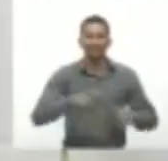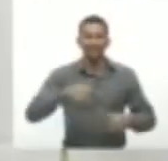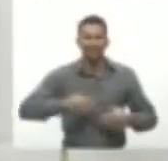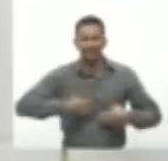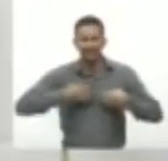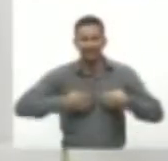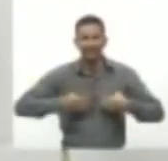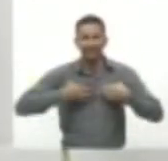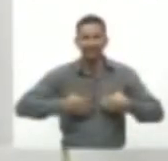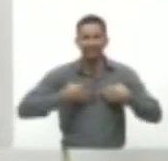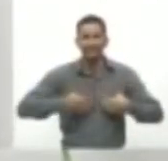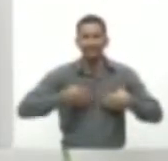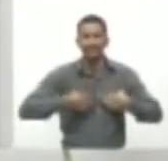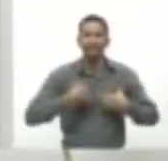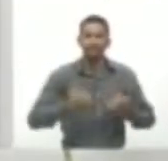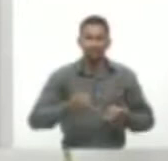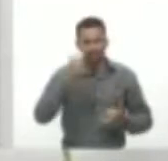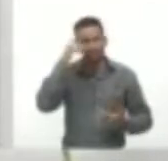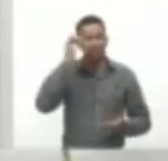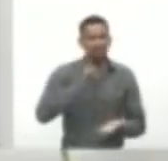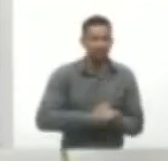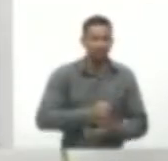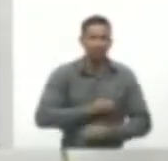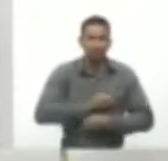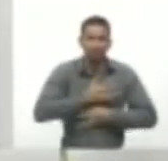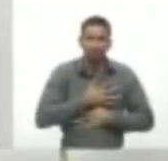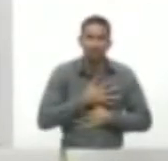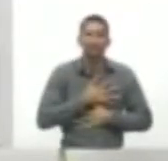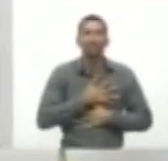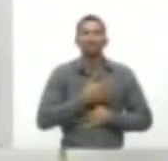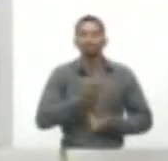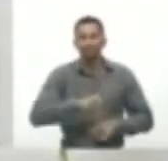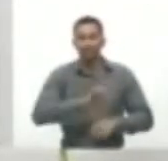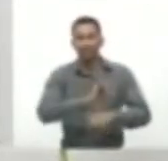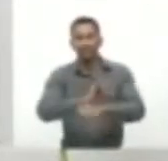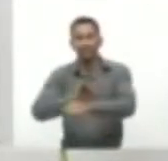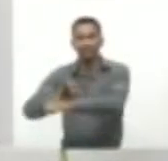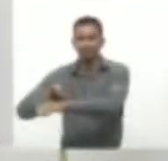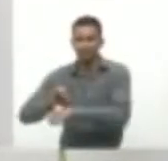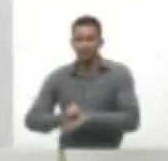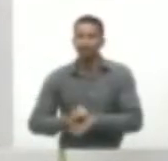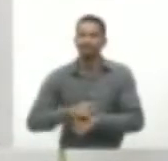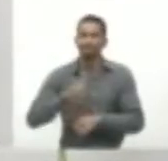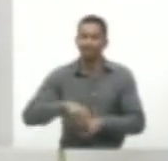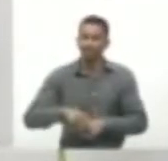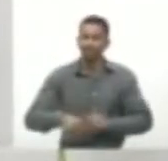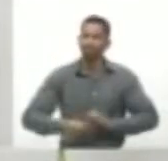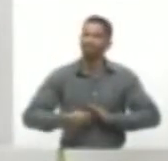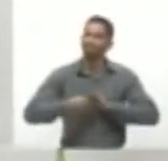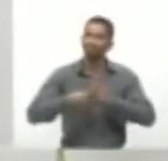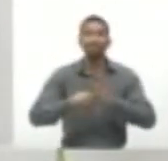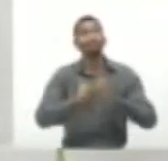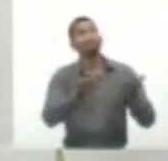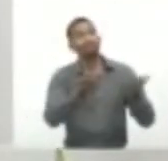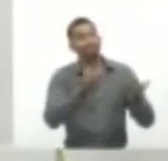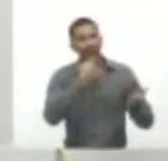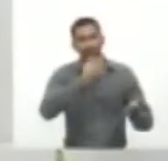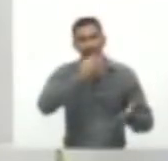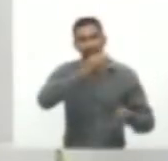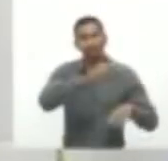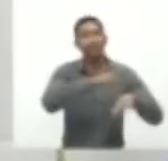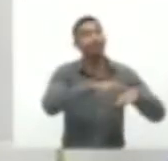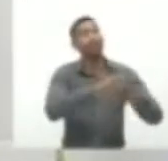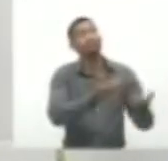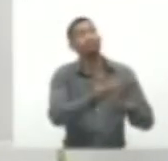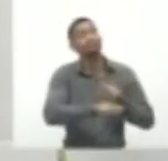creemos que es la oportunidad que ya las instituciones puedan pronunciarse y entregarnos